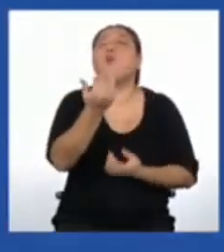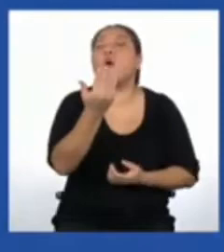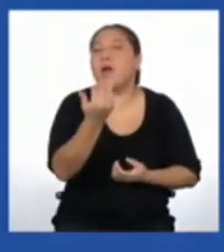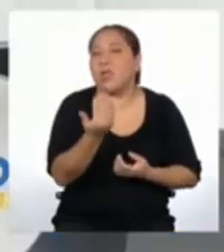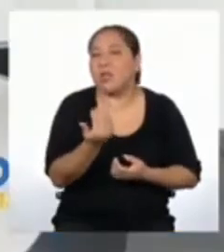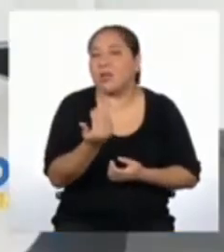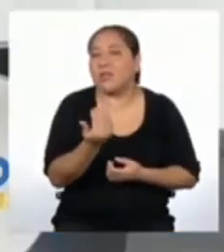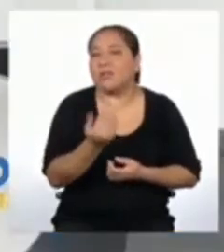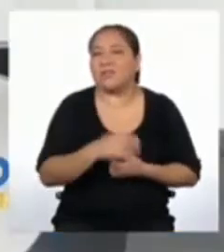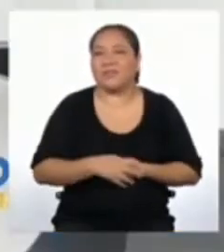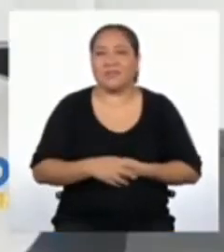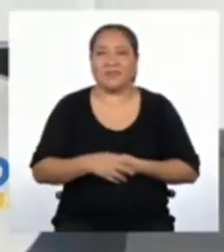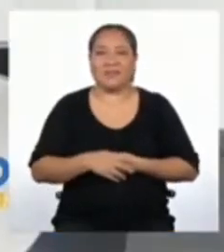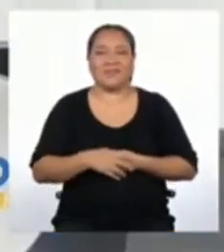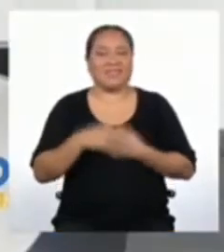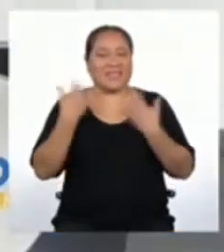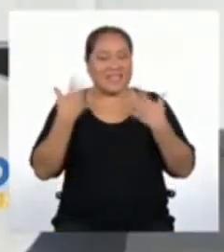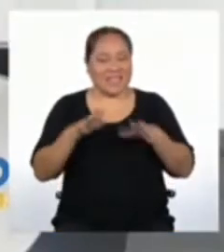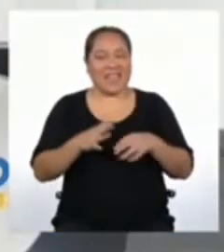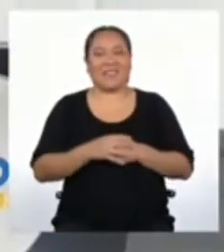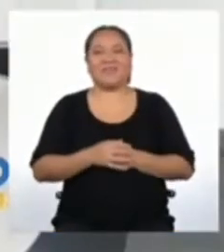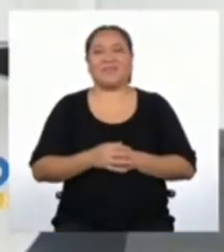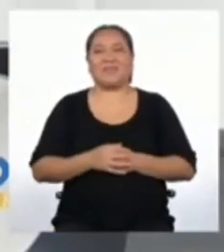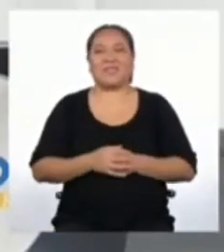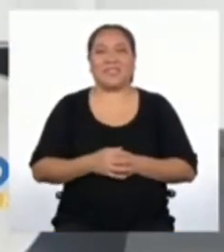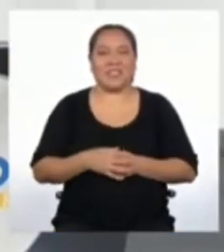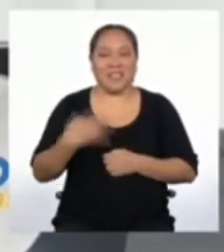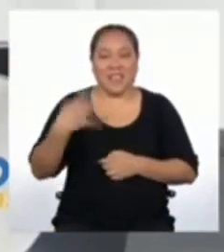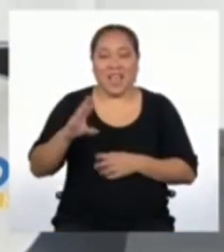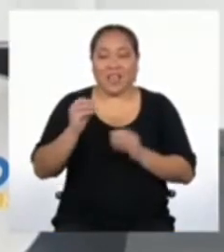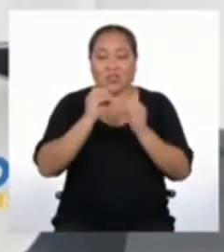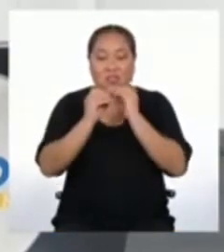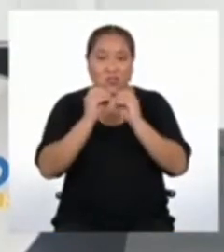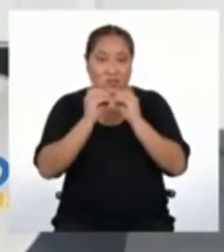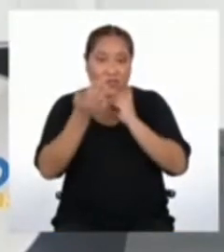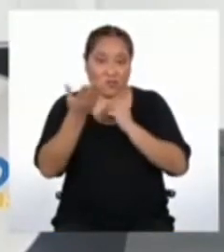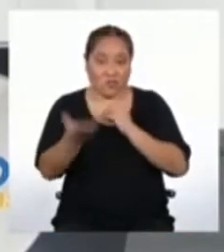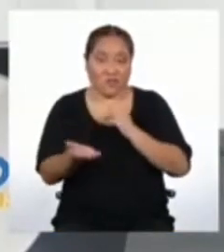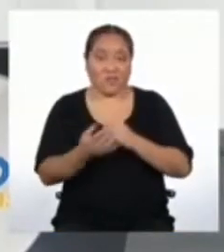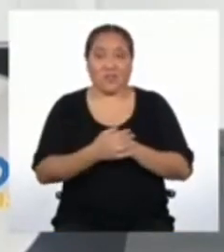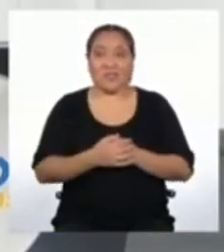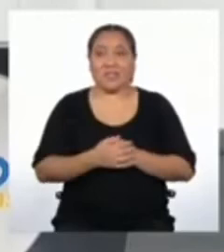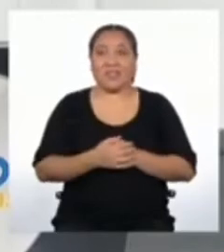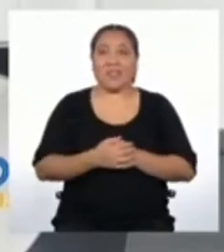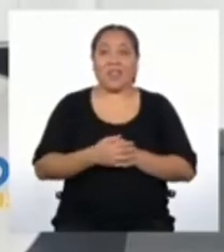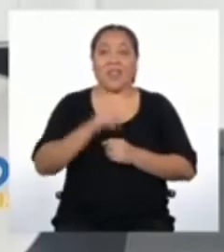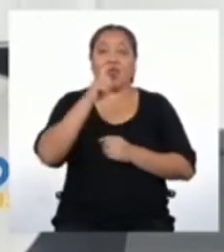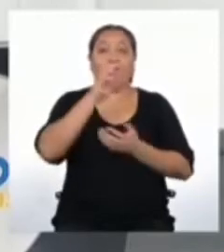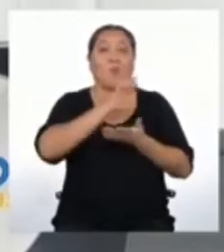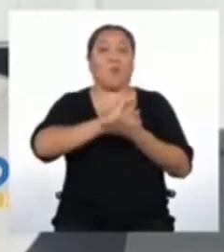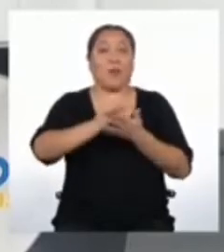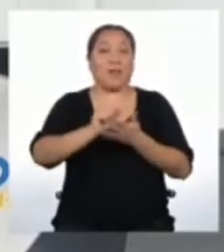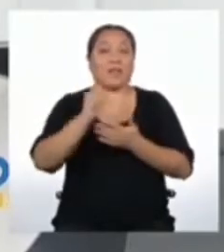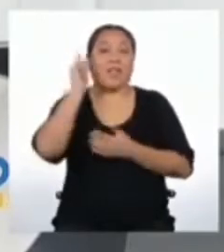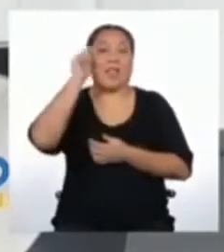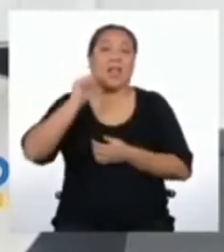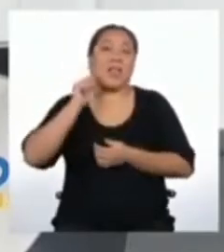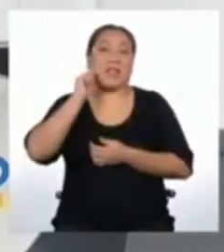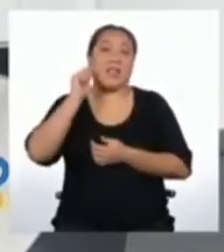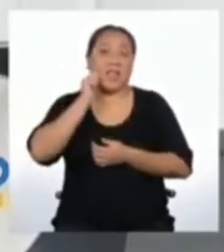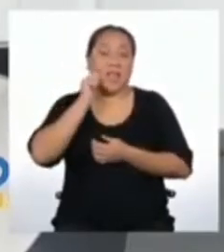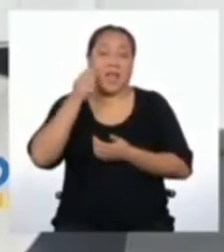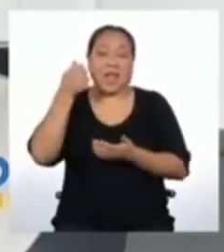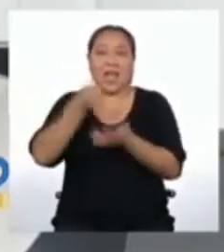15? Ahora sí, hemos llegado a nuestra solución. A lo largo del mes, la tía Faustina ha